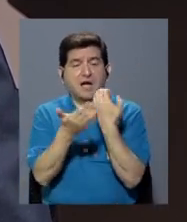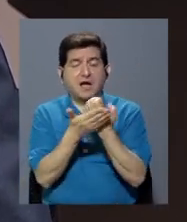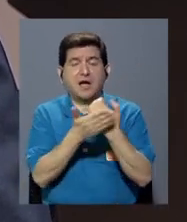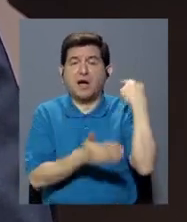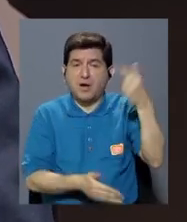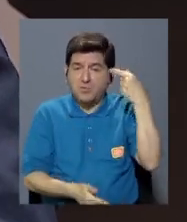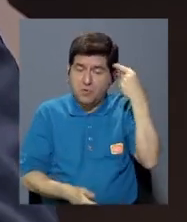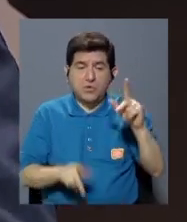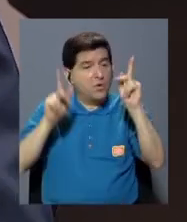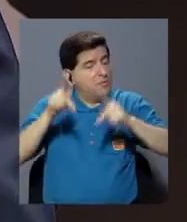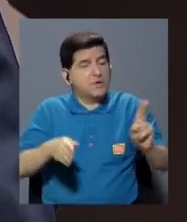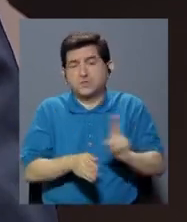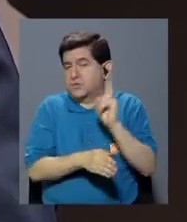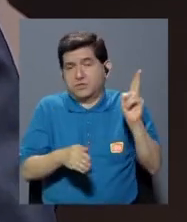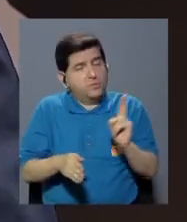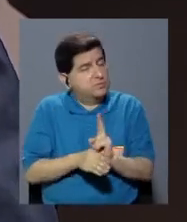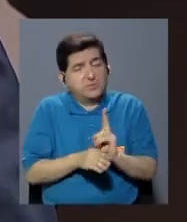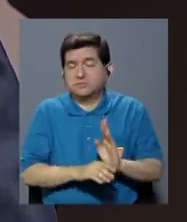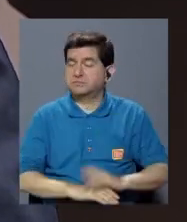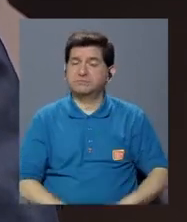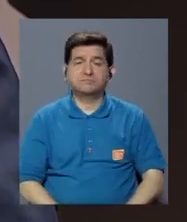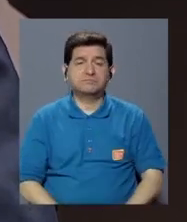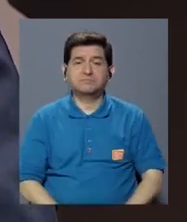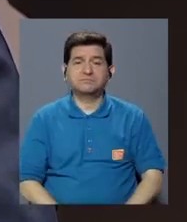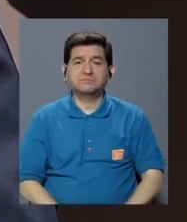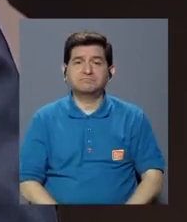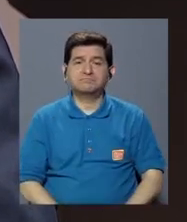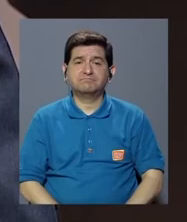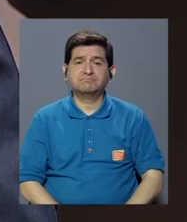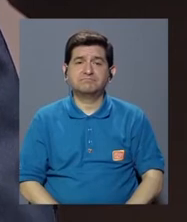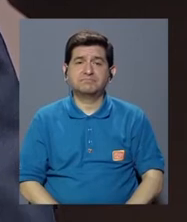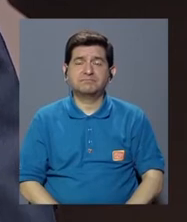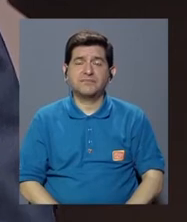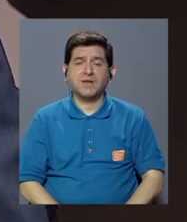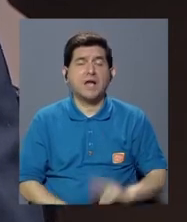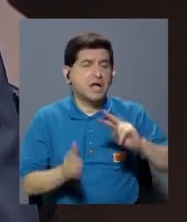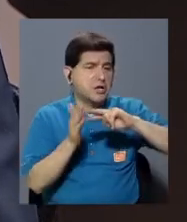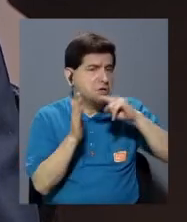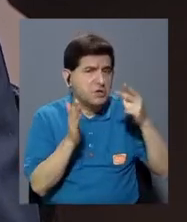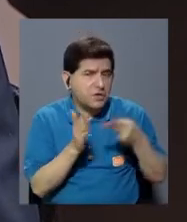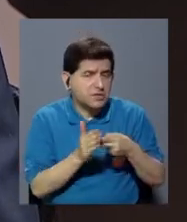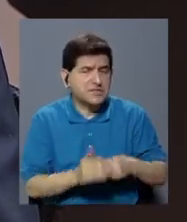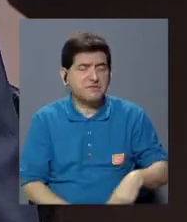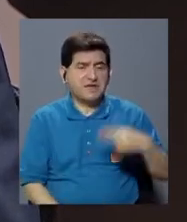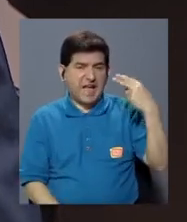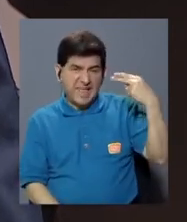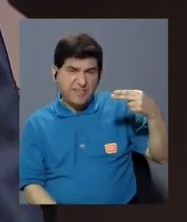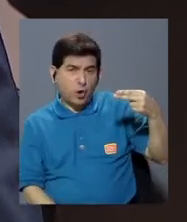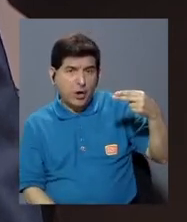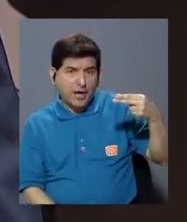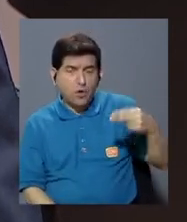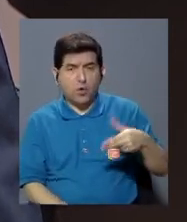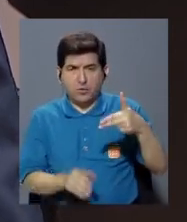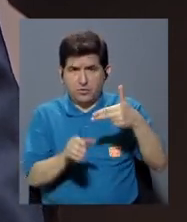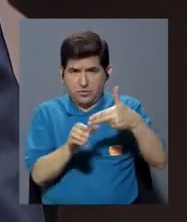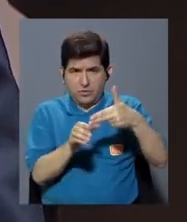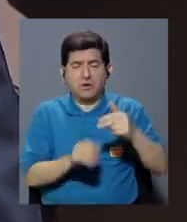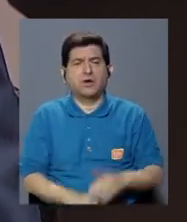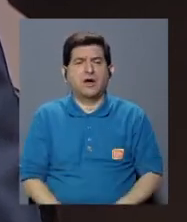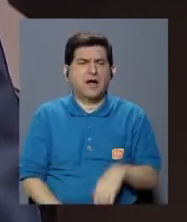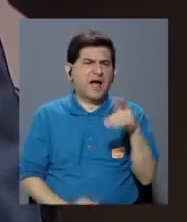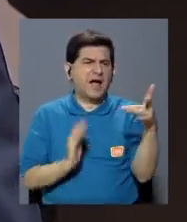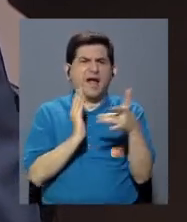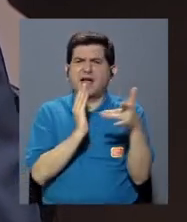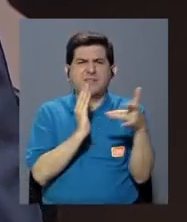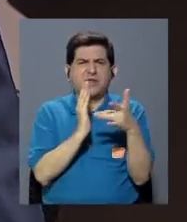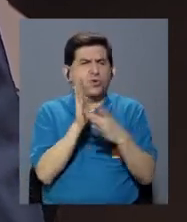Estado, si no la gente no va a utilizarlo, ¿verdad? Lo que se refiere, digamos, al hidrógeno es algo, la tecnología